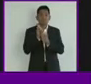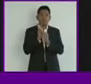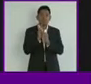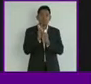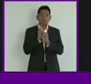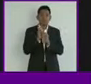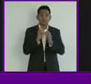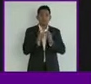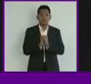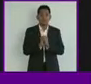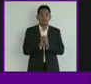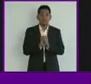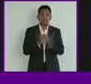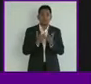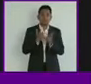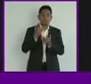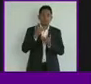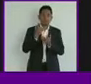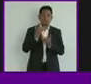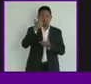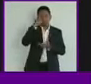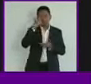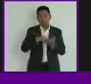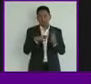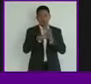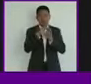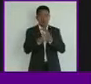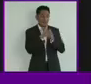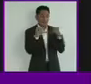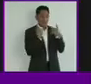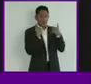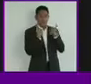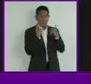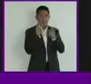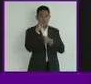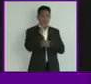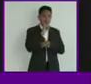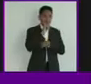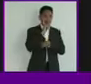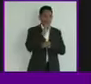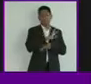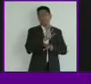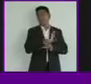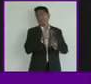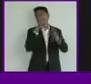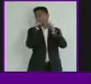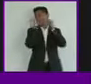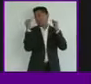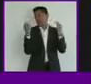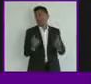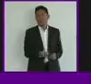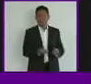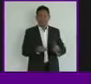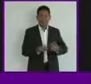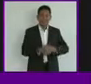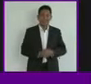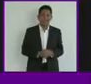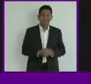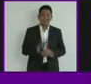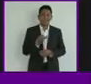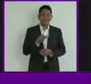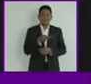y las chicas me podrán dar más certeza respecto a cómo denominar esto, ¿no? Incluso vemos, ahora sí que se van hasta reír, así esta